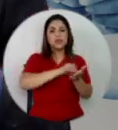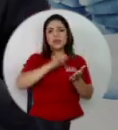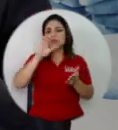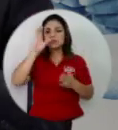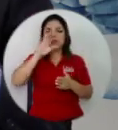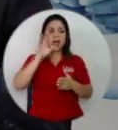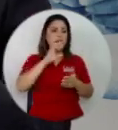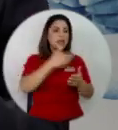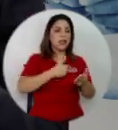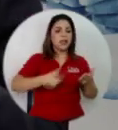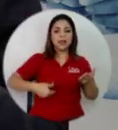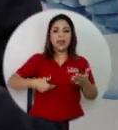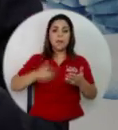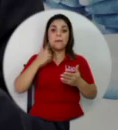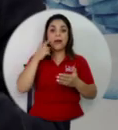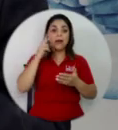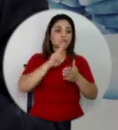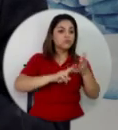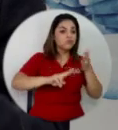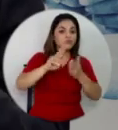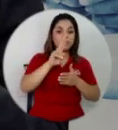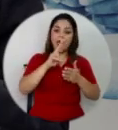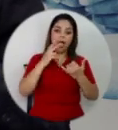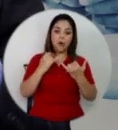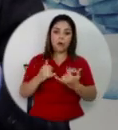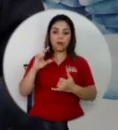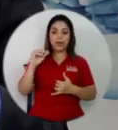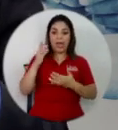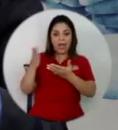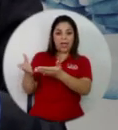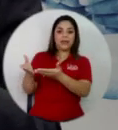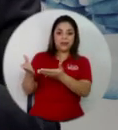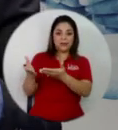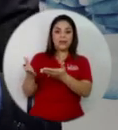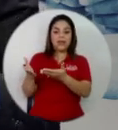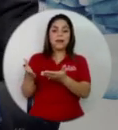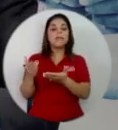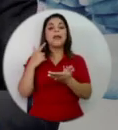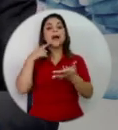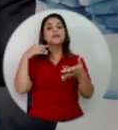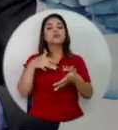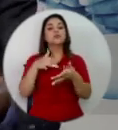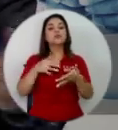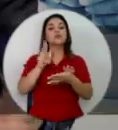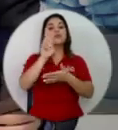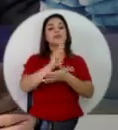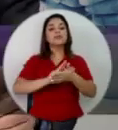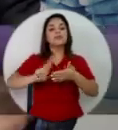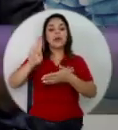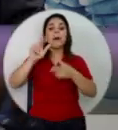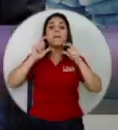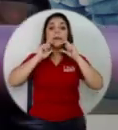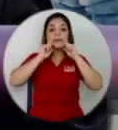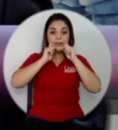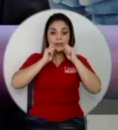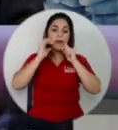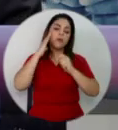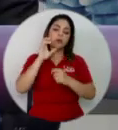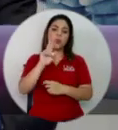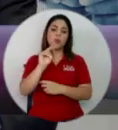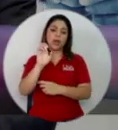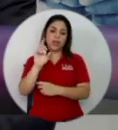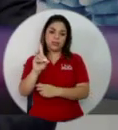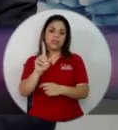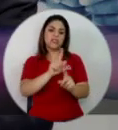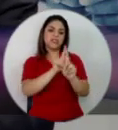central o fuera del Valle Central para poder accesar estudios universitarios presenciales. Y ahí diferencio ello porque la UNED, por